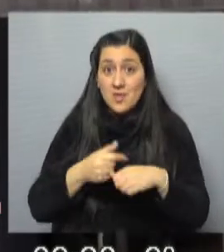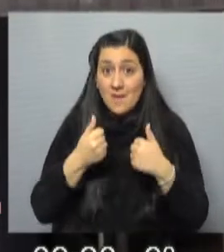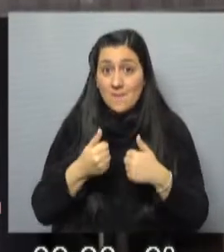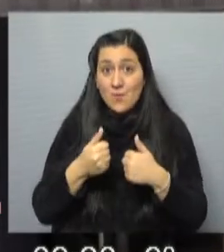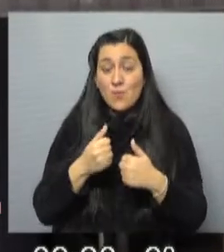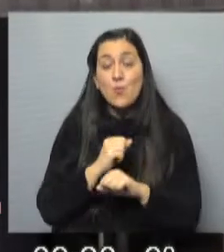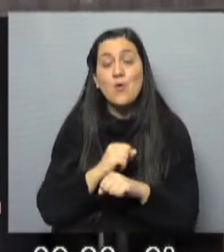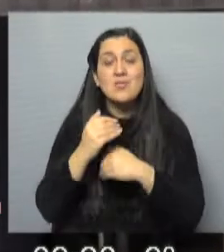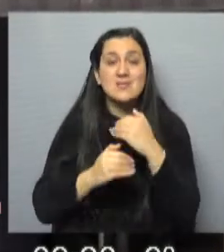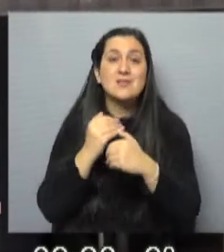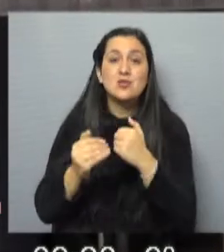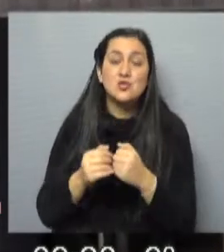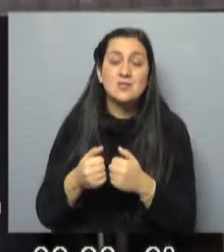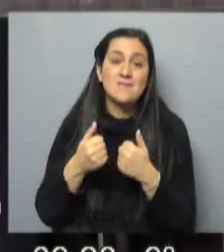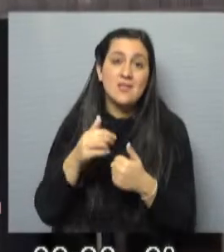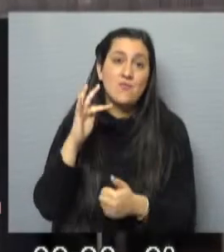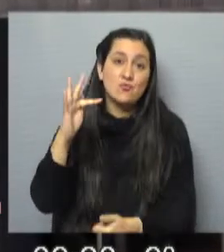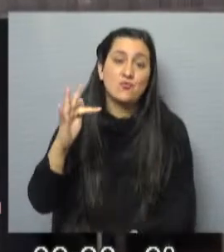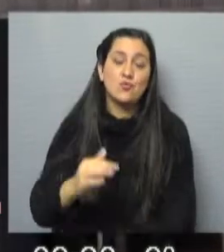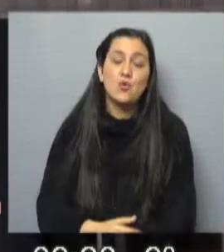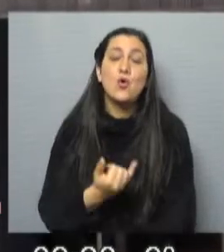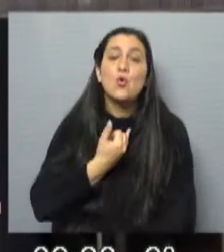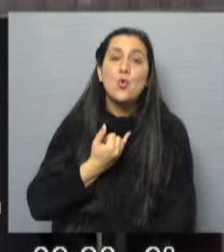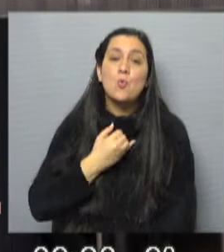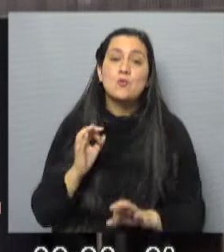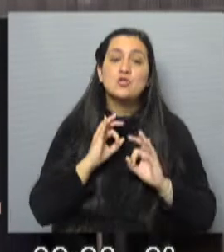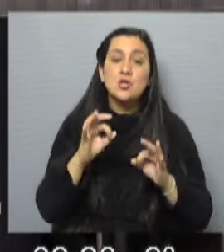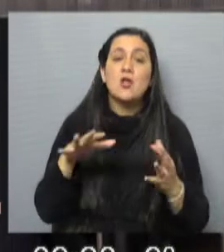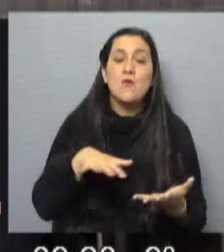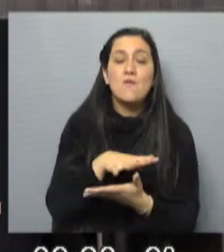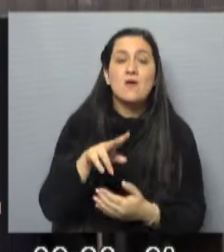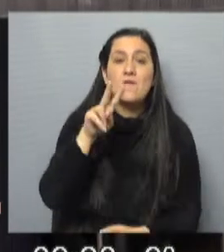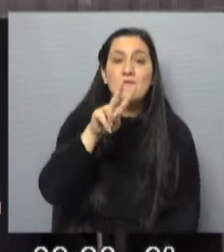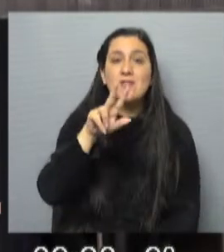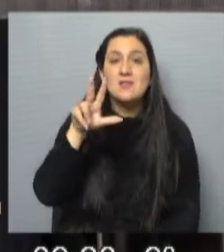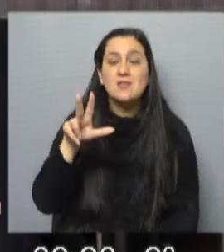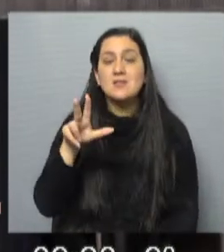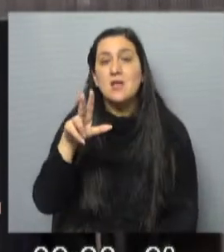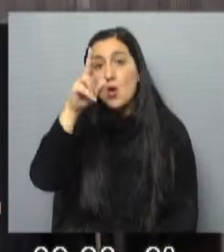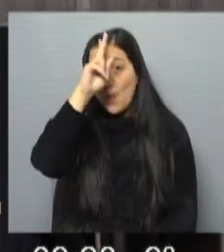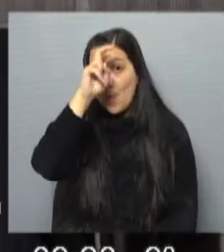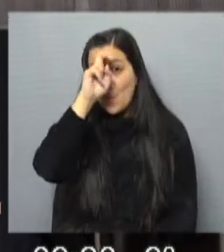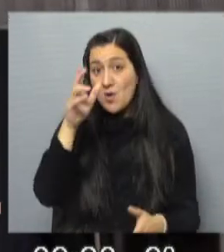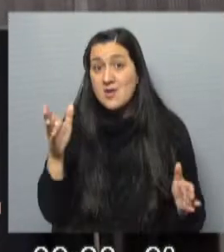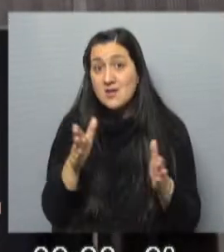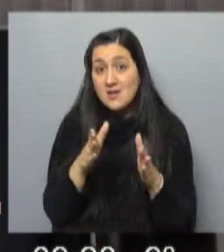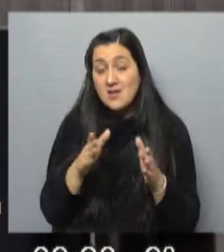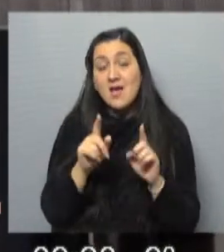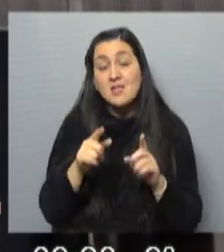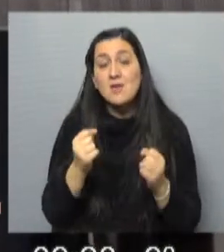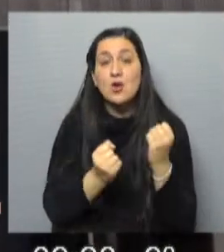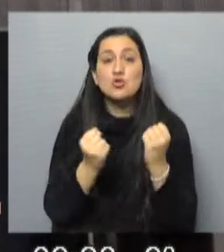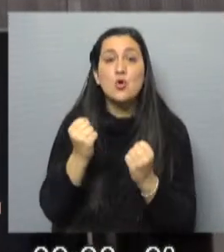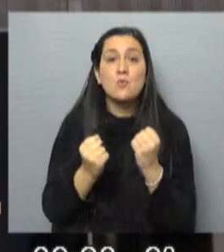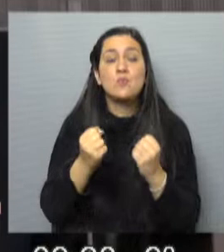correcto. ¿Cómo va a ser esta llegada a los barrios, en las 23 policlínicas municipales, pero también en los móviles? ¿Cómo van a